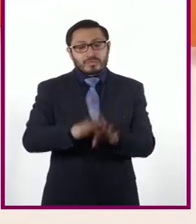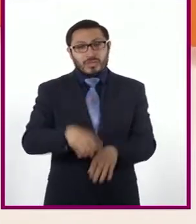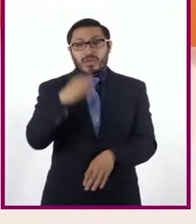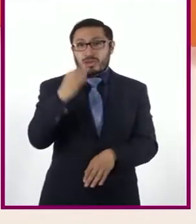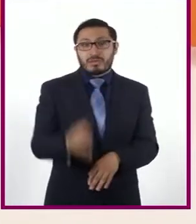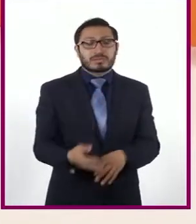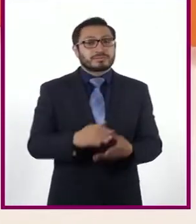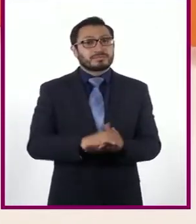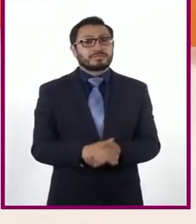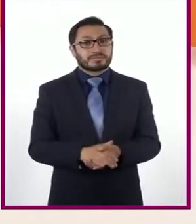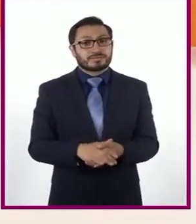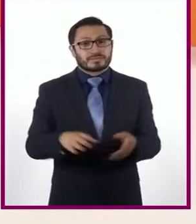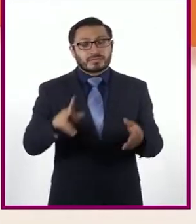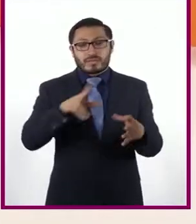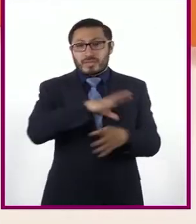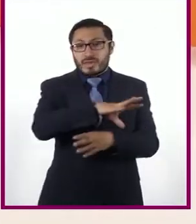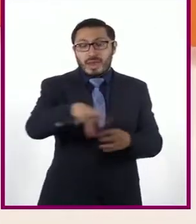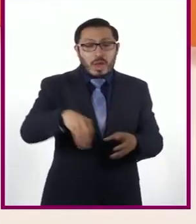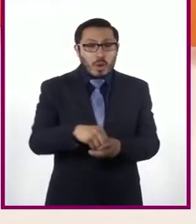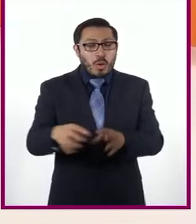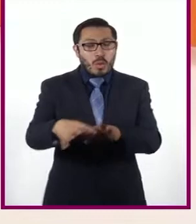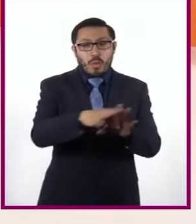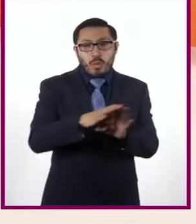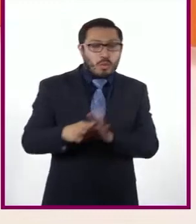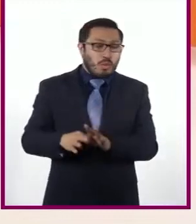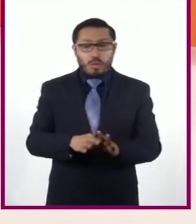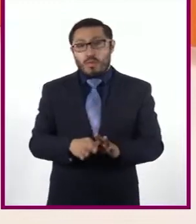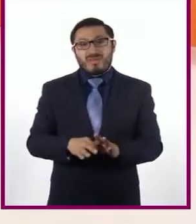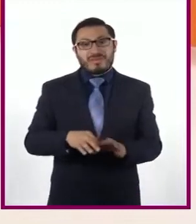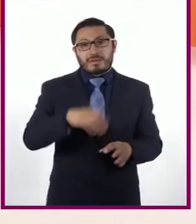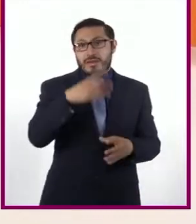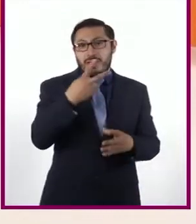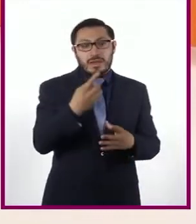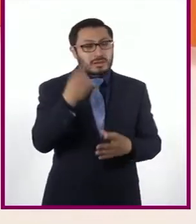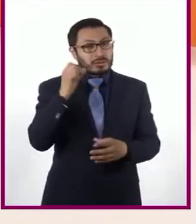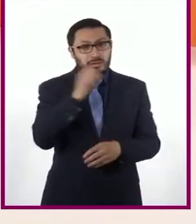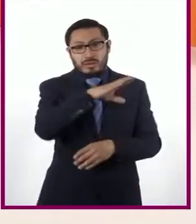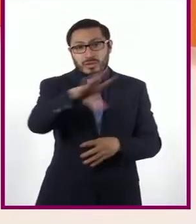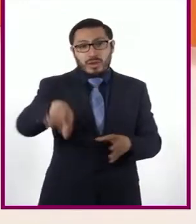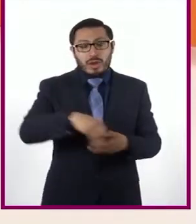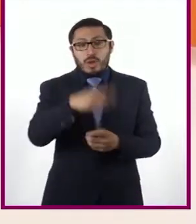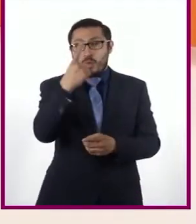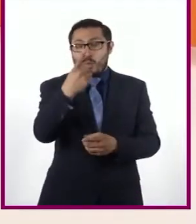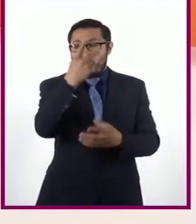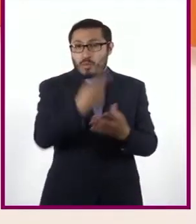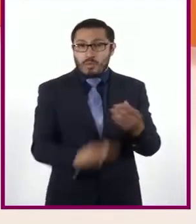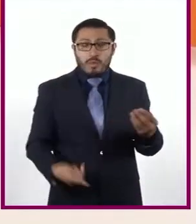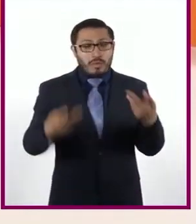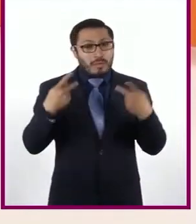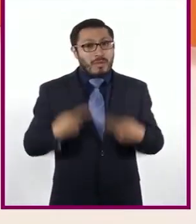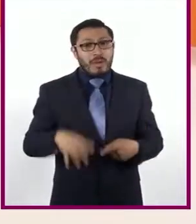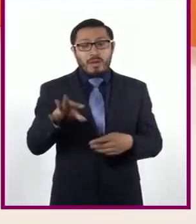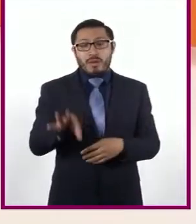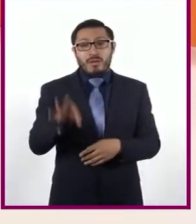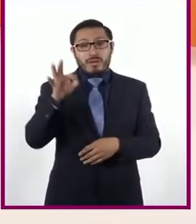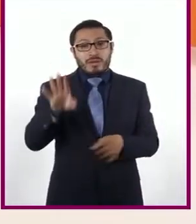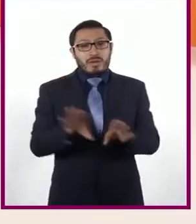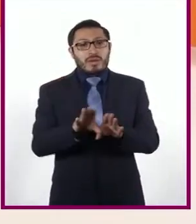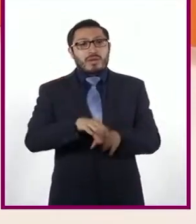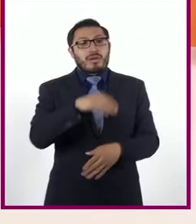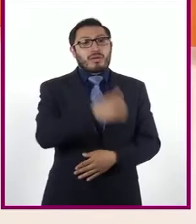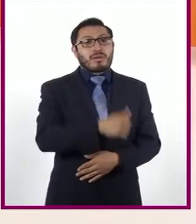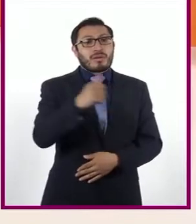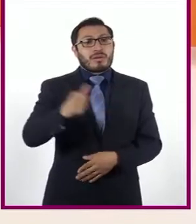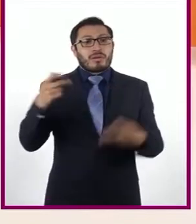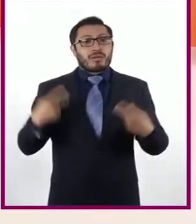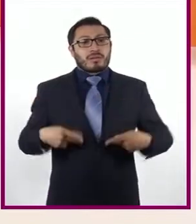concordia. Es una unidad real de todo ello en una y la misma persona instituida por pacto de cada hombre con los